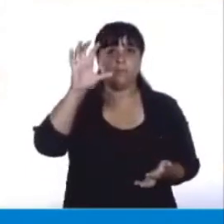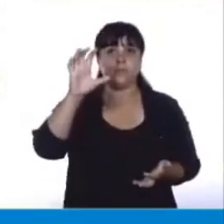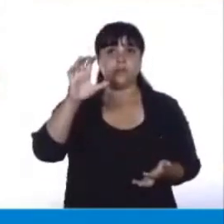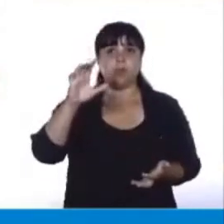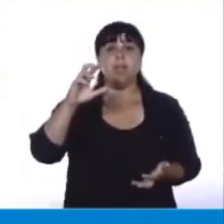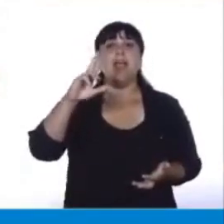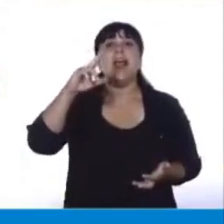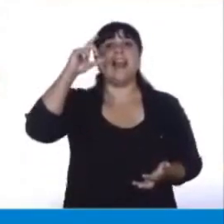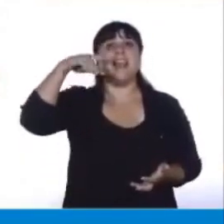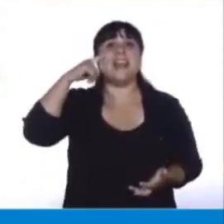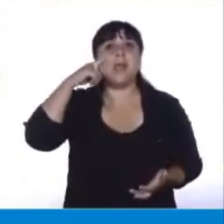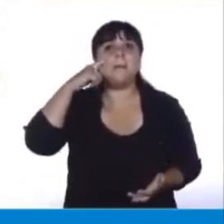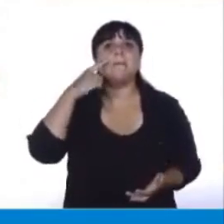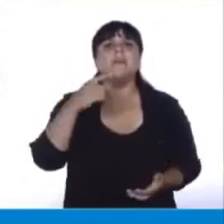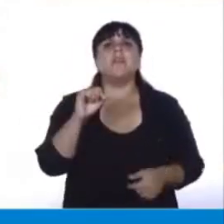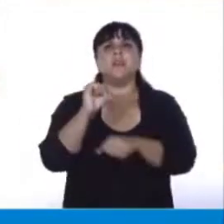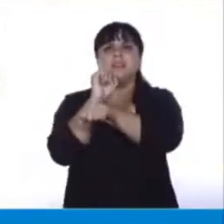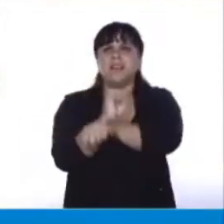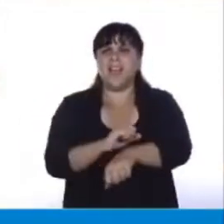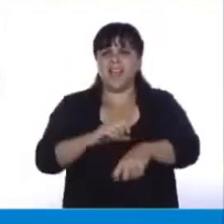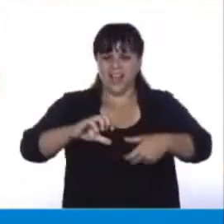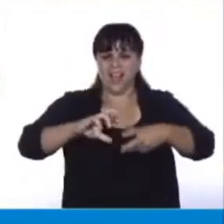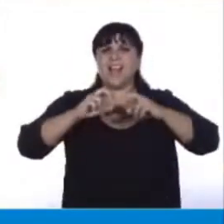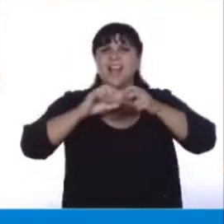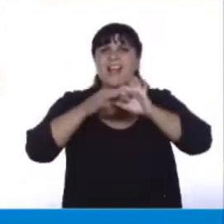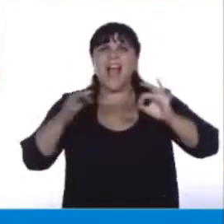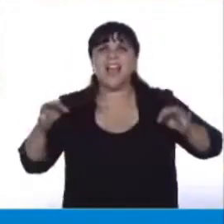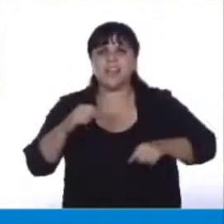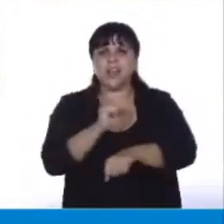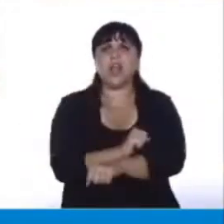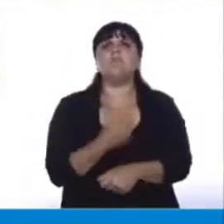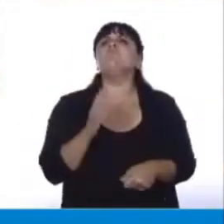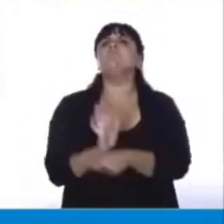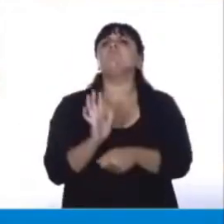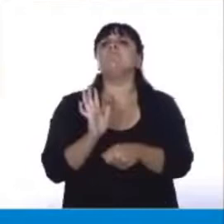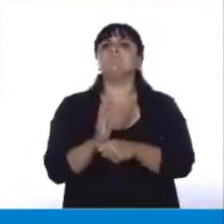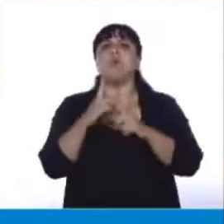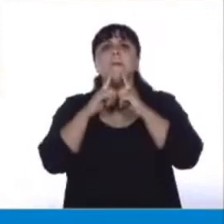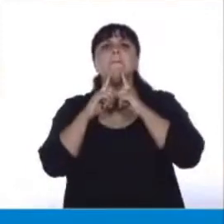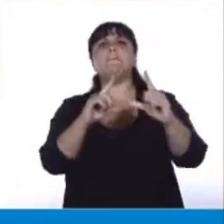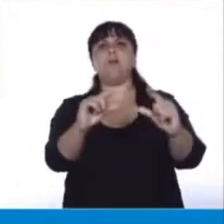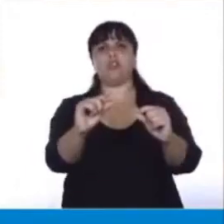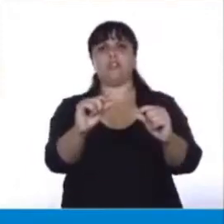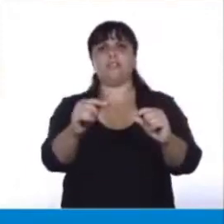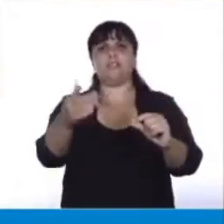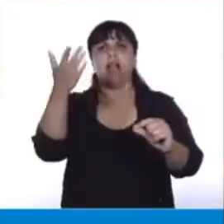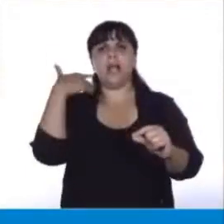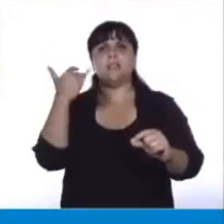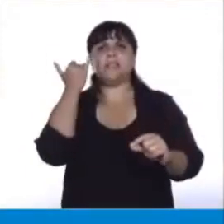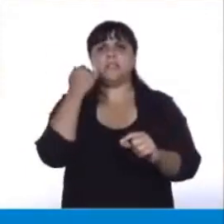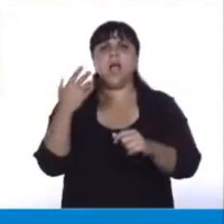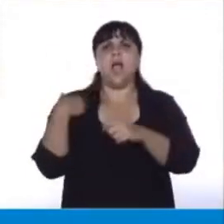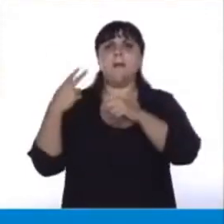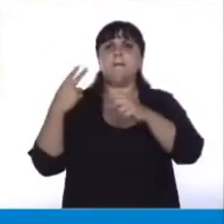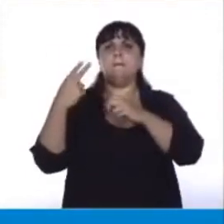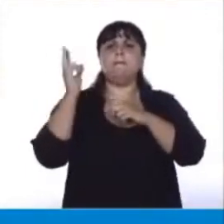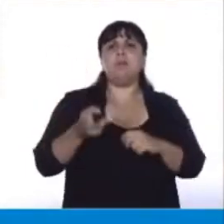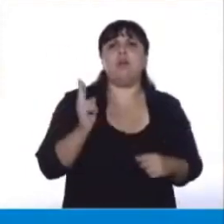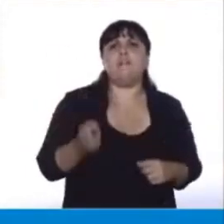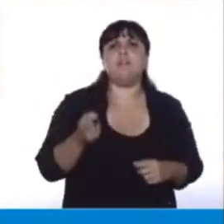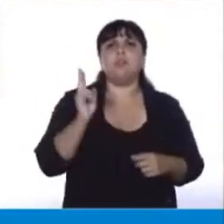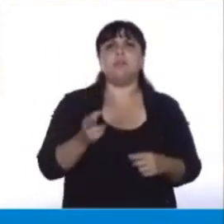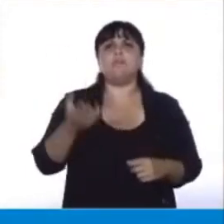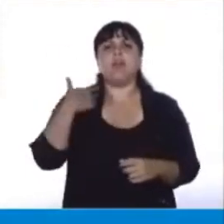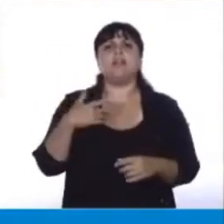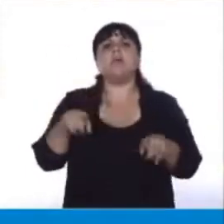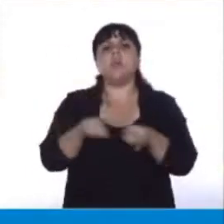Remy, se encuentra encadenado en la legislatura en protesta por la proscripción que viene sufriendo mientras se desarrolla también una